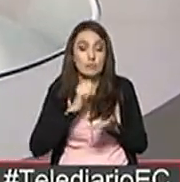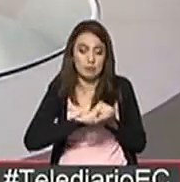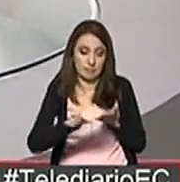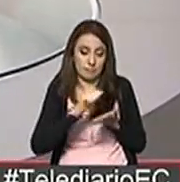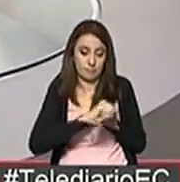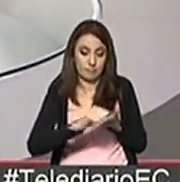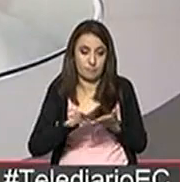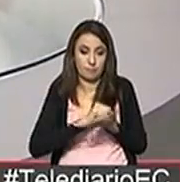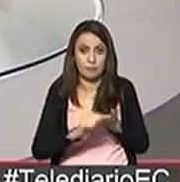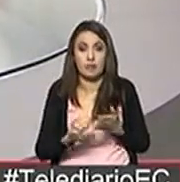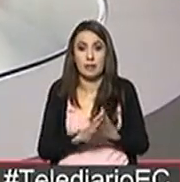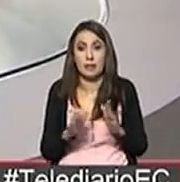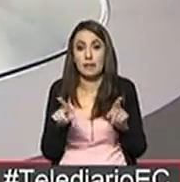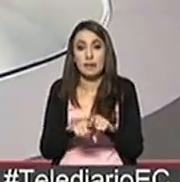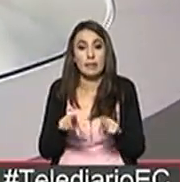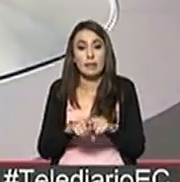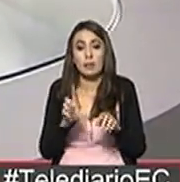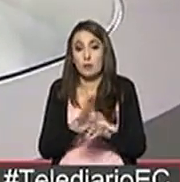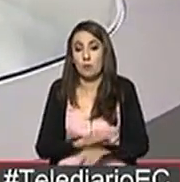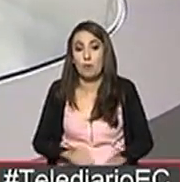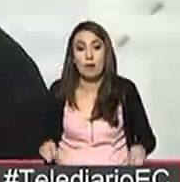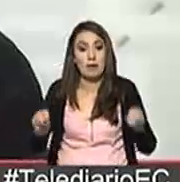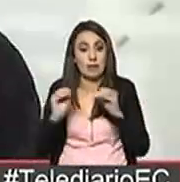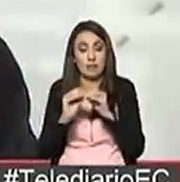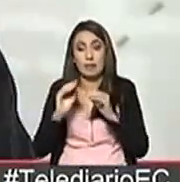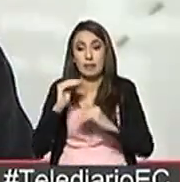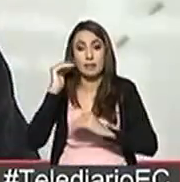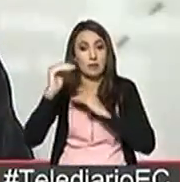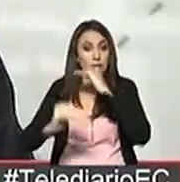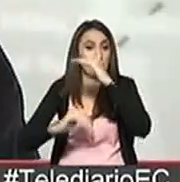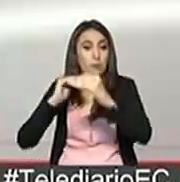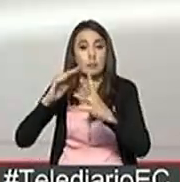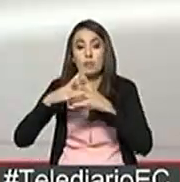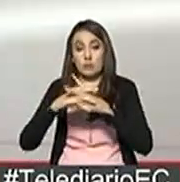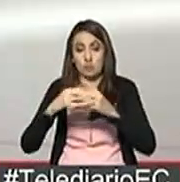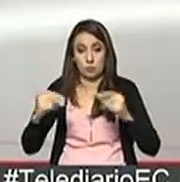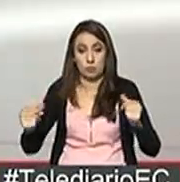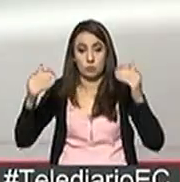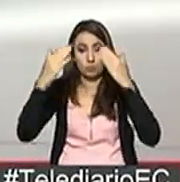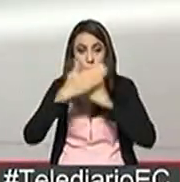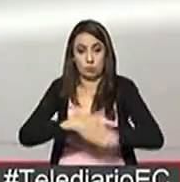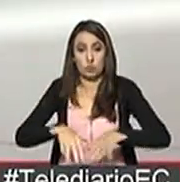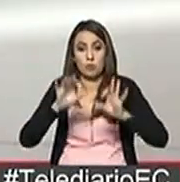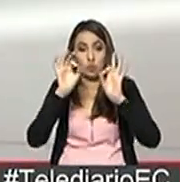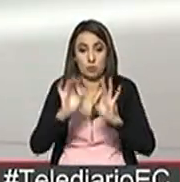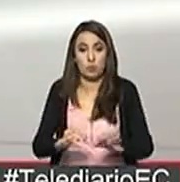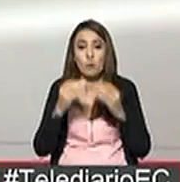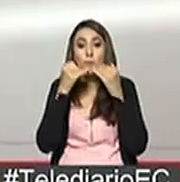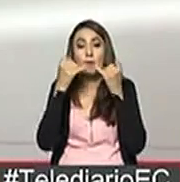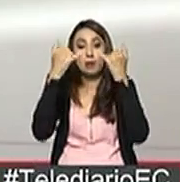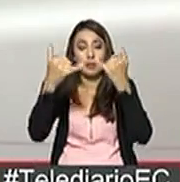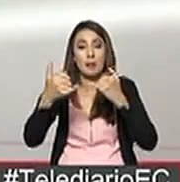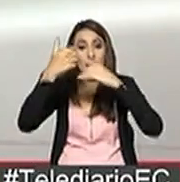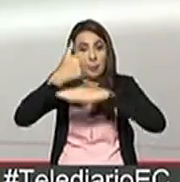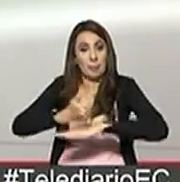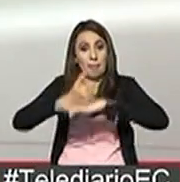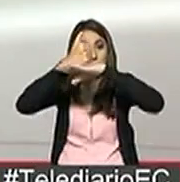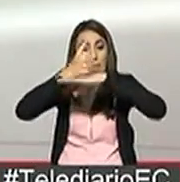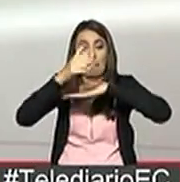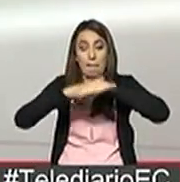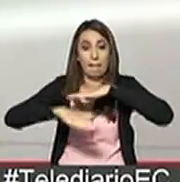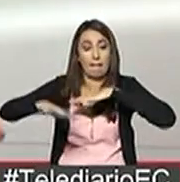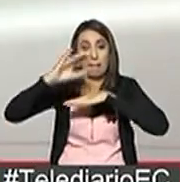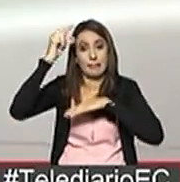ciertas limitantes y cosas que hay que ir solventando, ¿no? Claro que sí, y se han abierto ya espacios y canales, puentes con las autoridades del